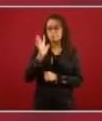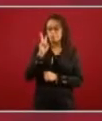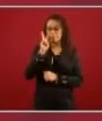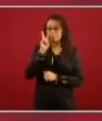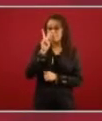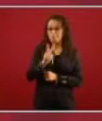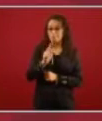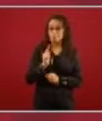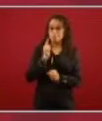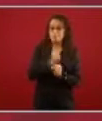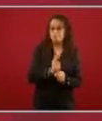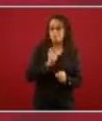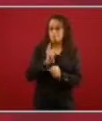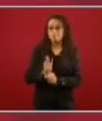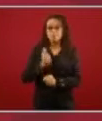los